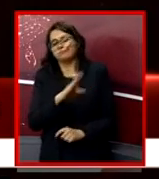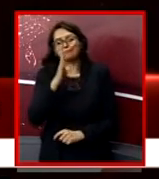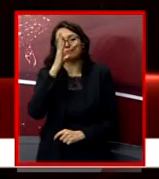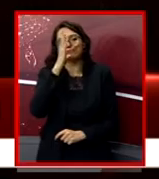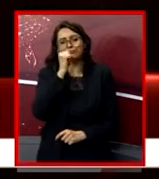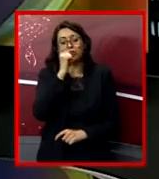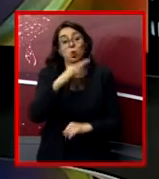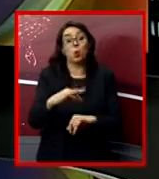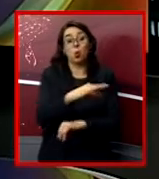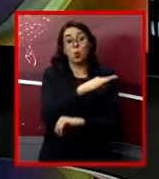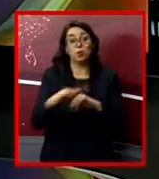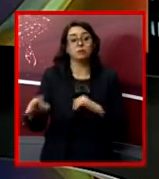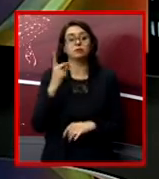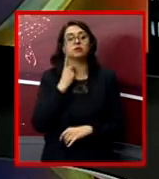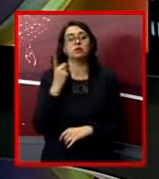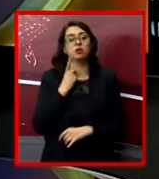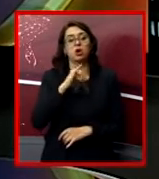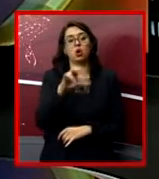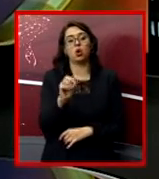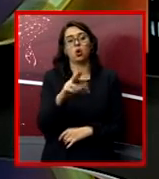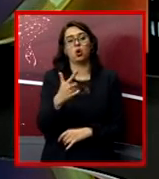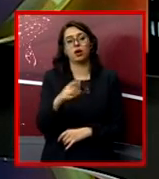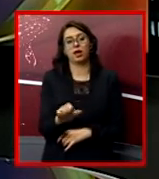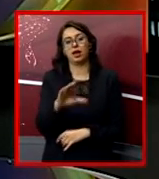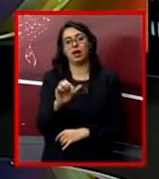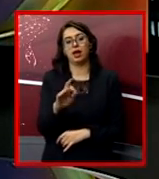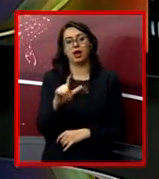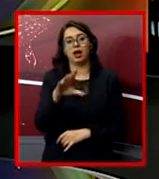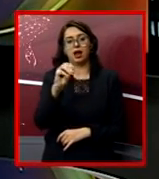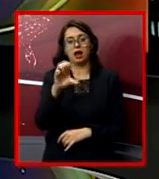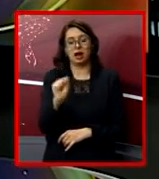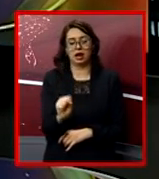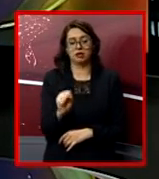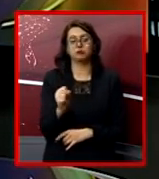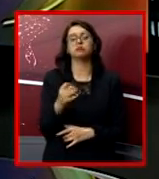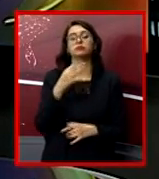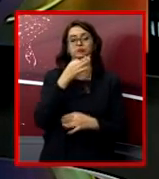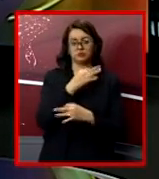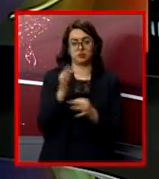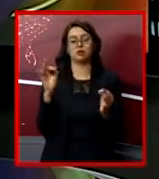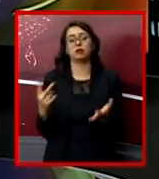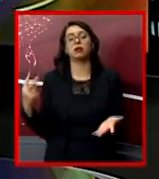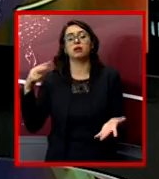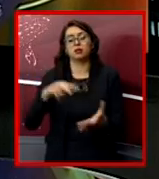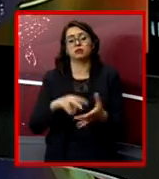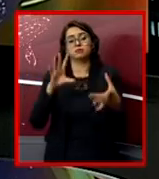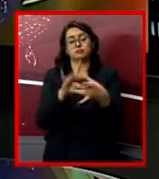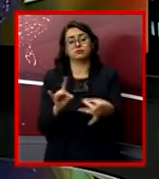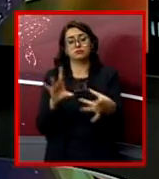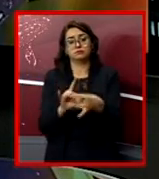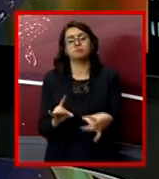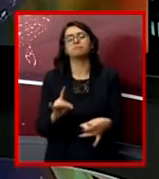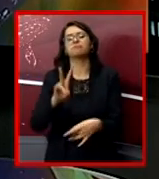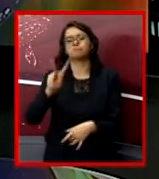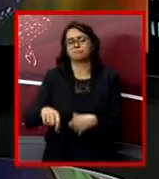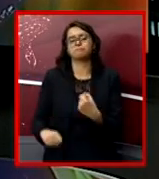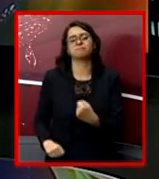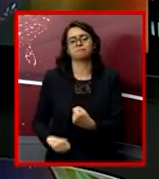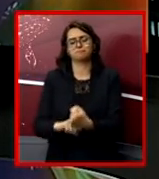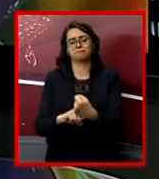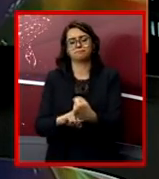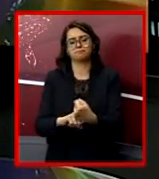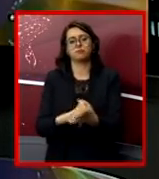Bueno, finalmente el diputado Jorge Carlos Ramírez Marín dio a conocer el pronunciamiento de la Cámara de Diputados en donde se expresa la solidaridad de las